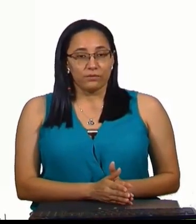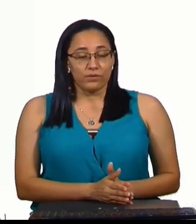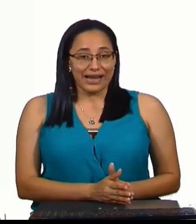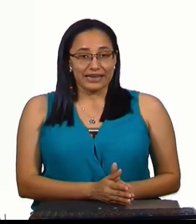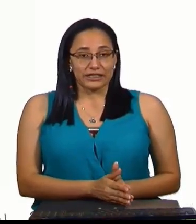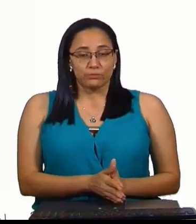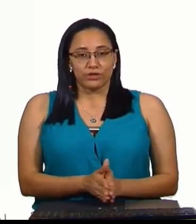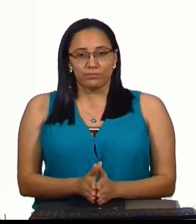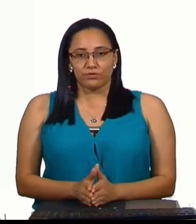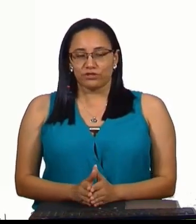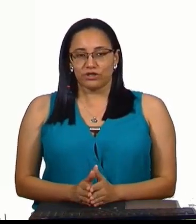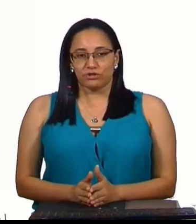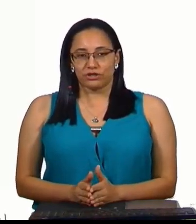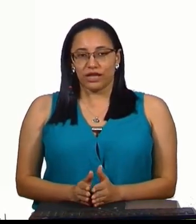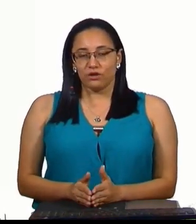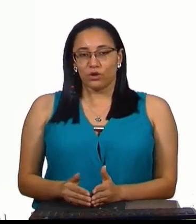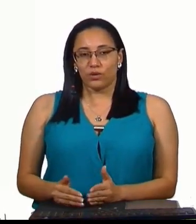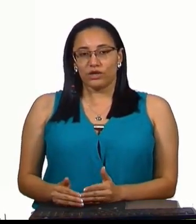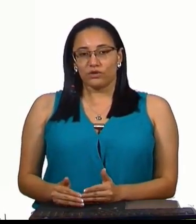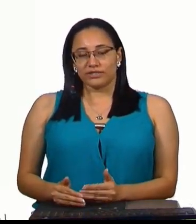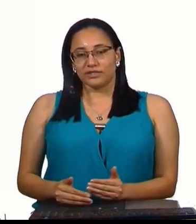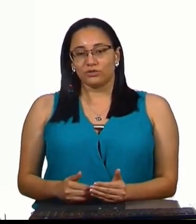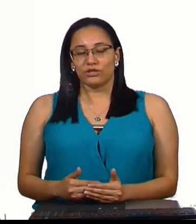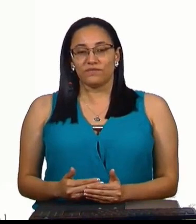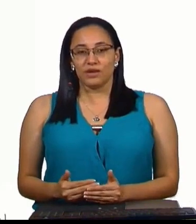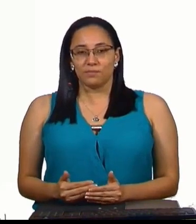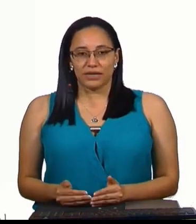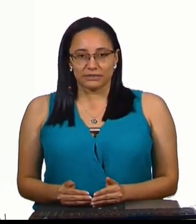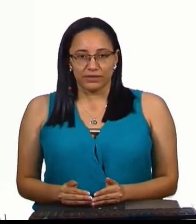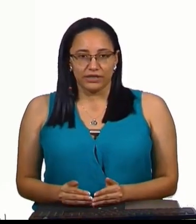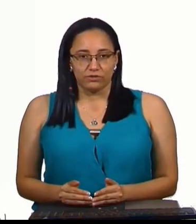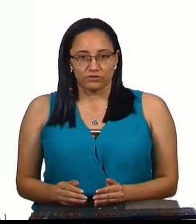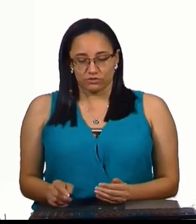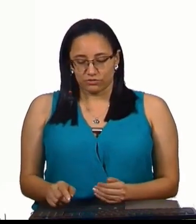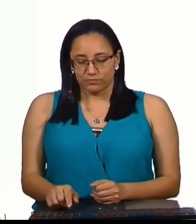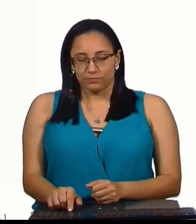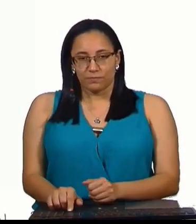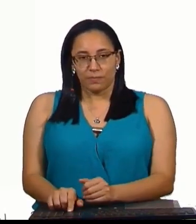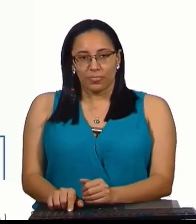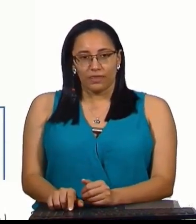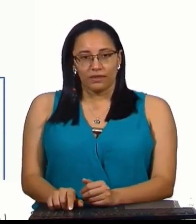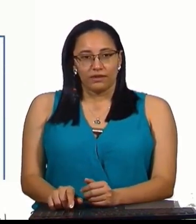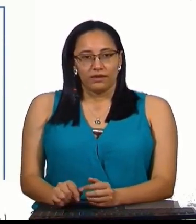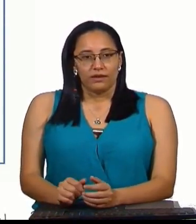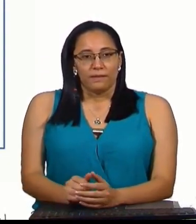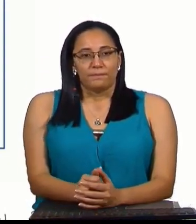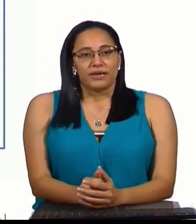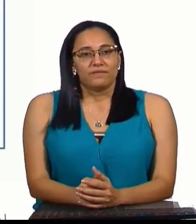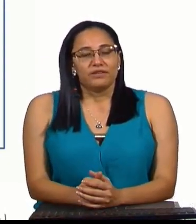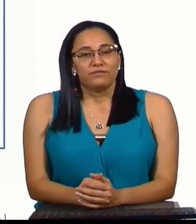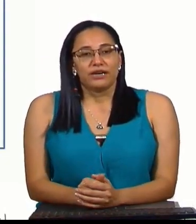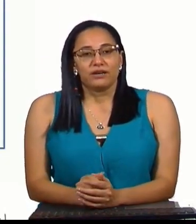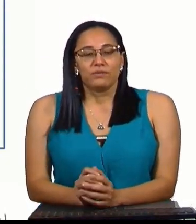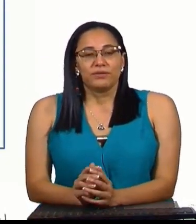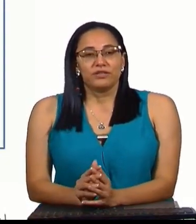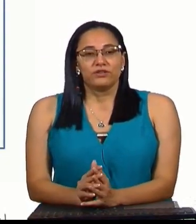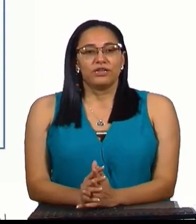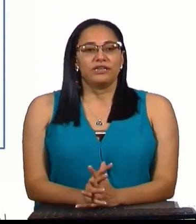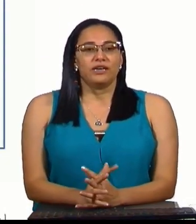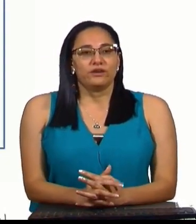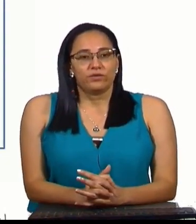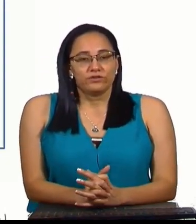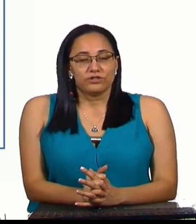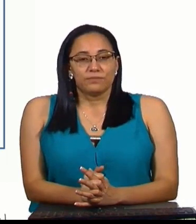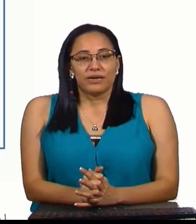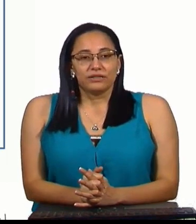algunos huracanes pueden producir tornados, los cuales los hacen todavía más peligrosos. Para verificar lo aprendido